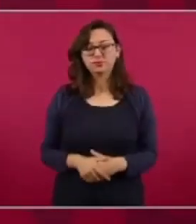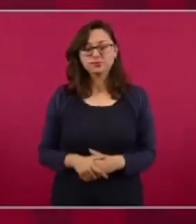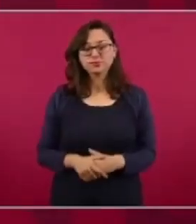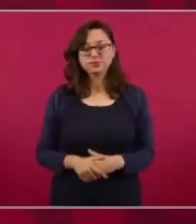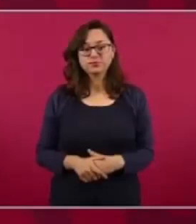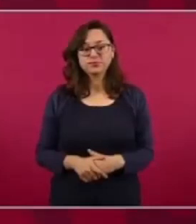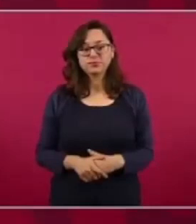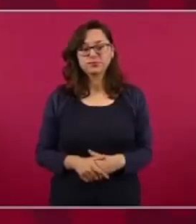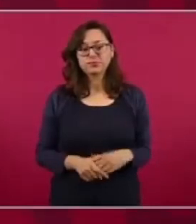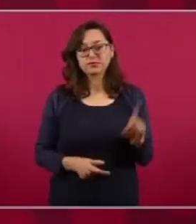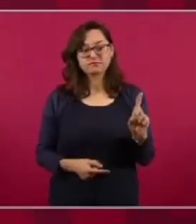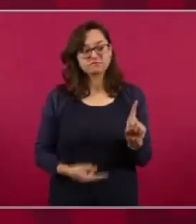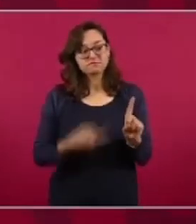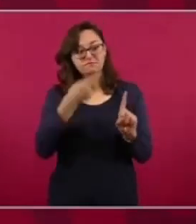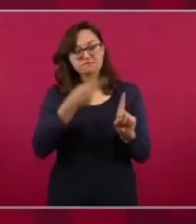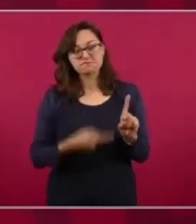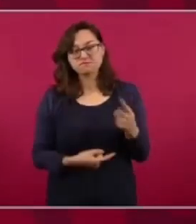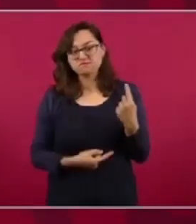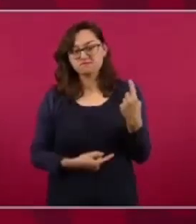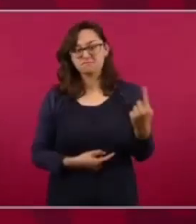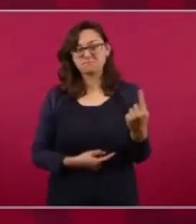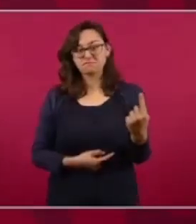Nada más fue él.